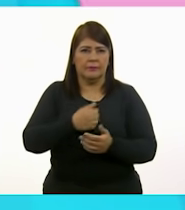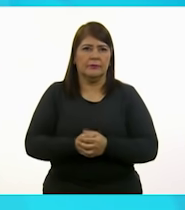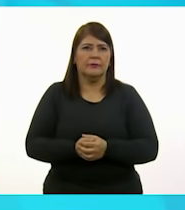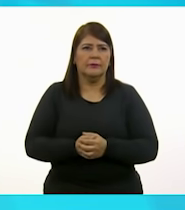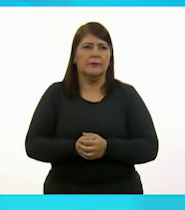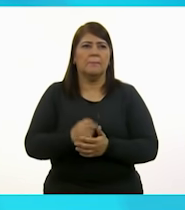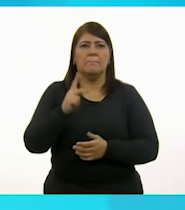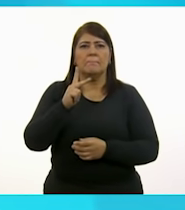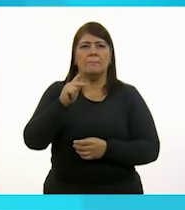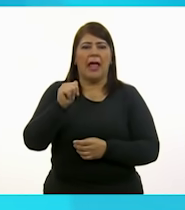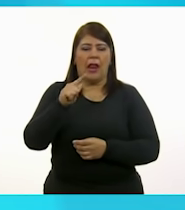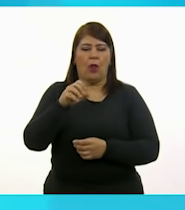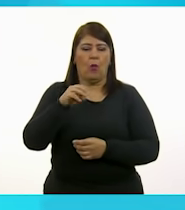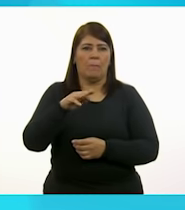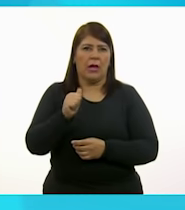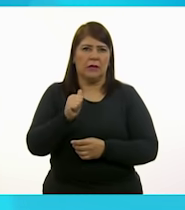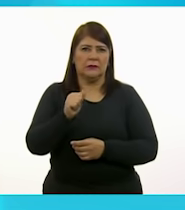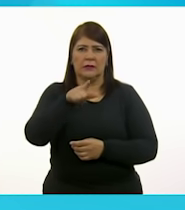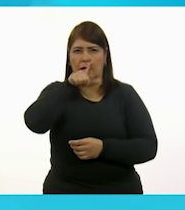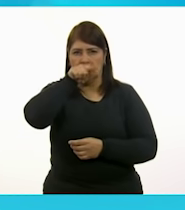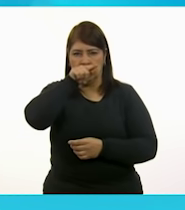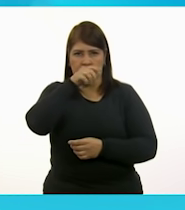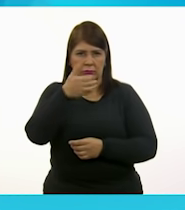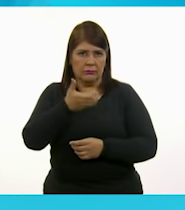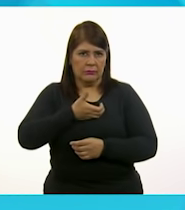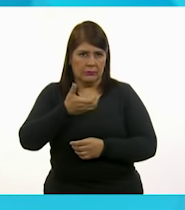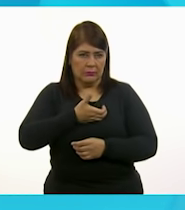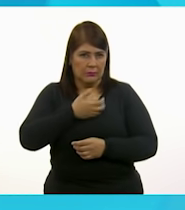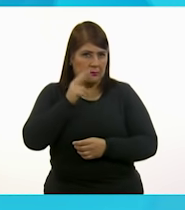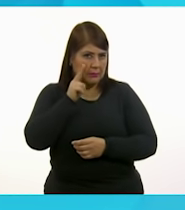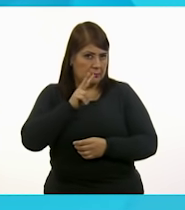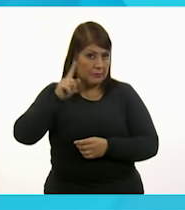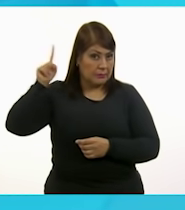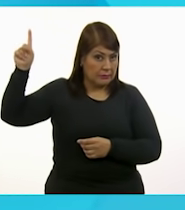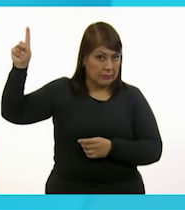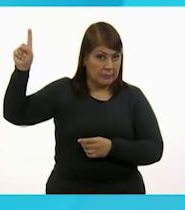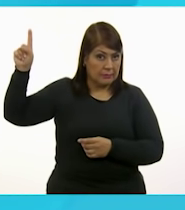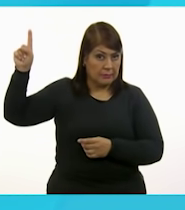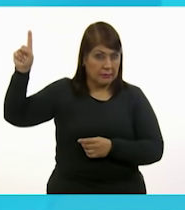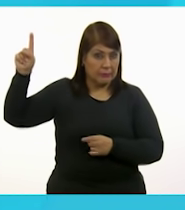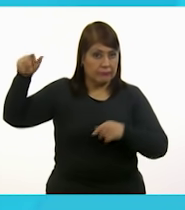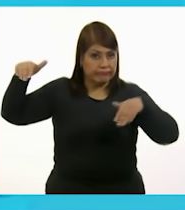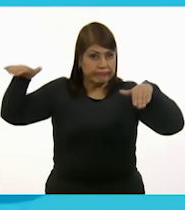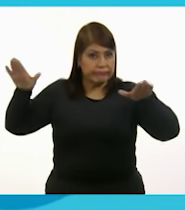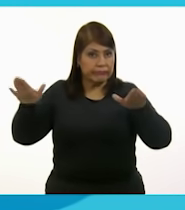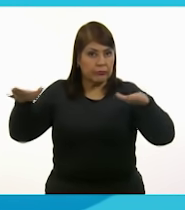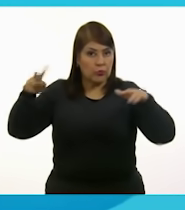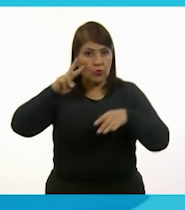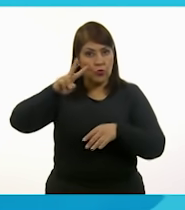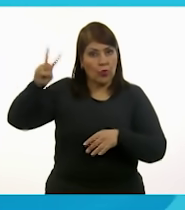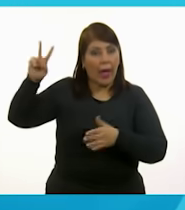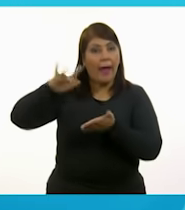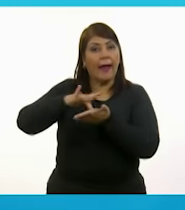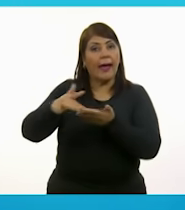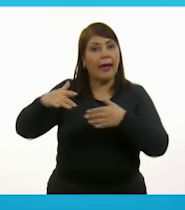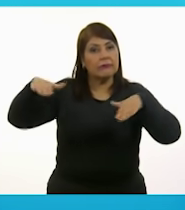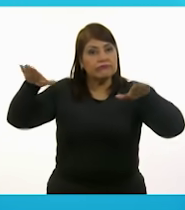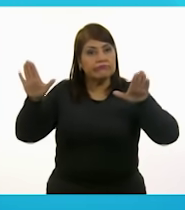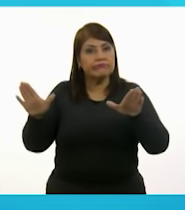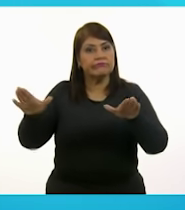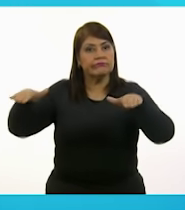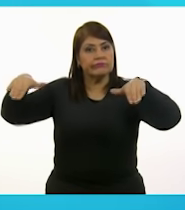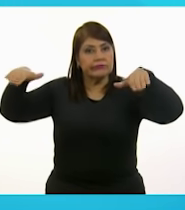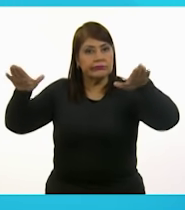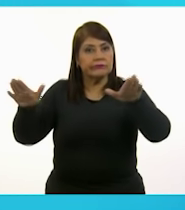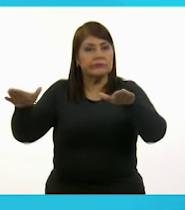Observen la paloma y vean cómo son sus alas Sus alas le permiten a la paloma tener